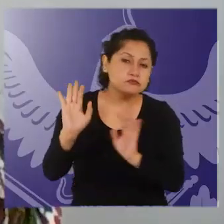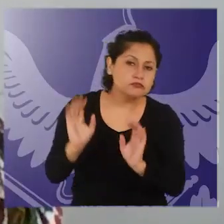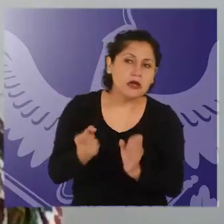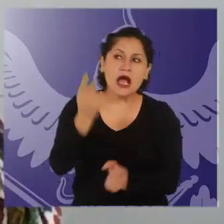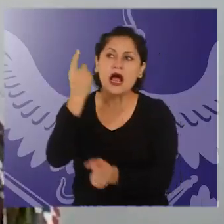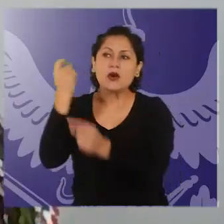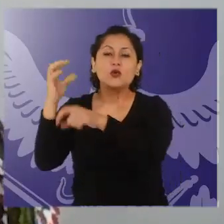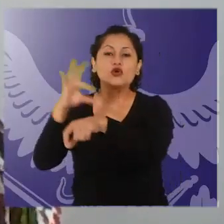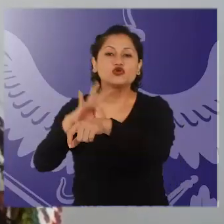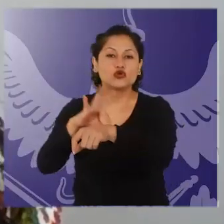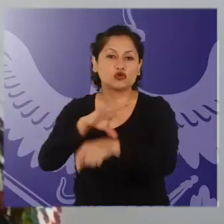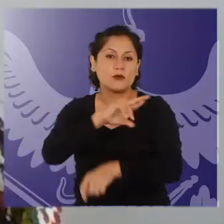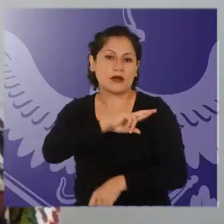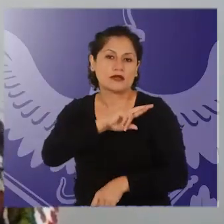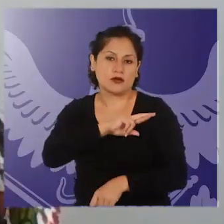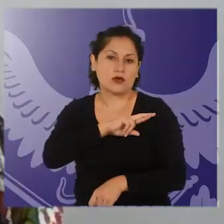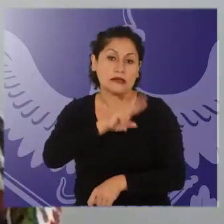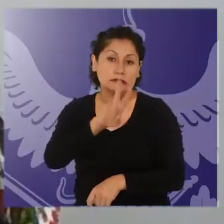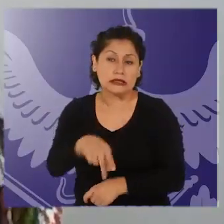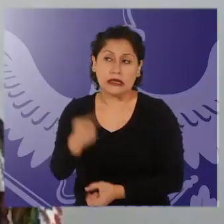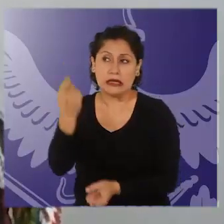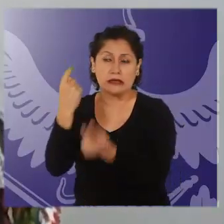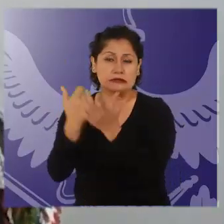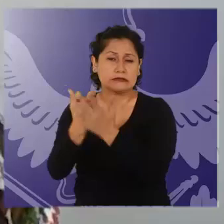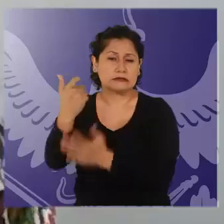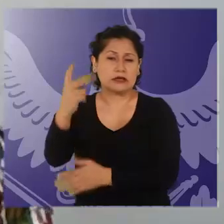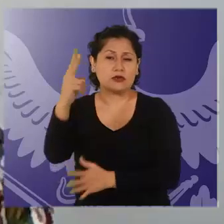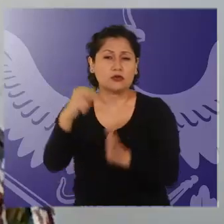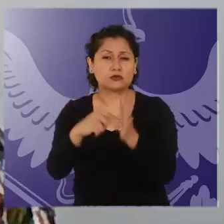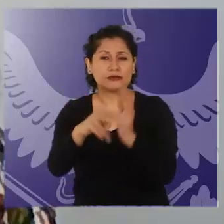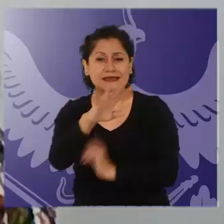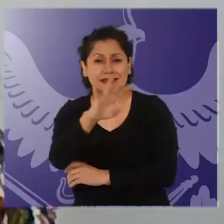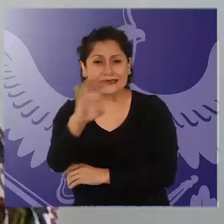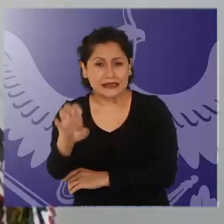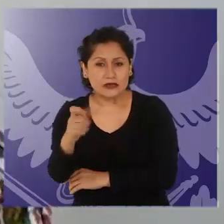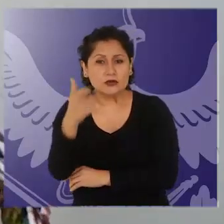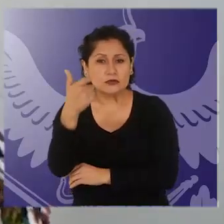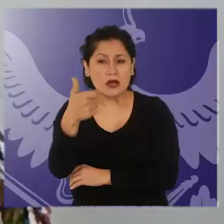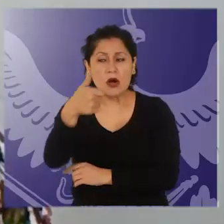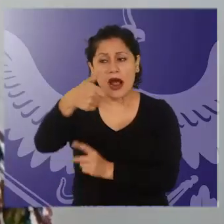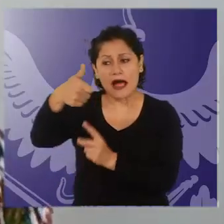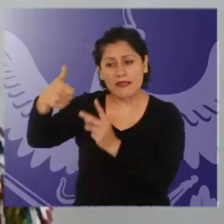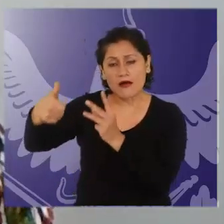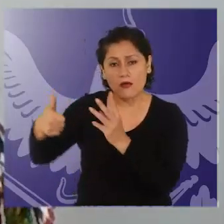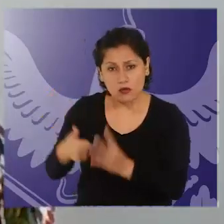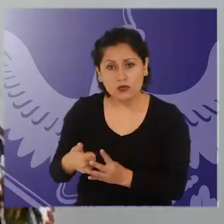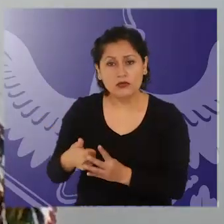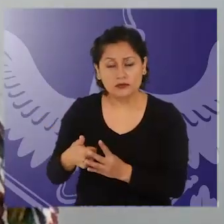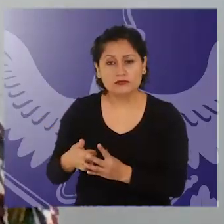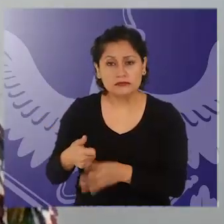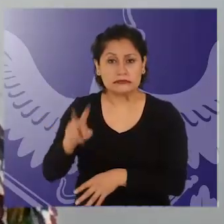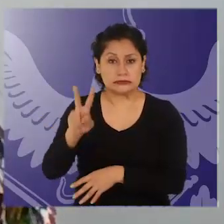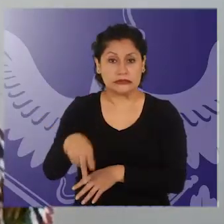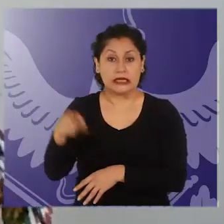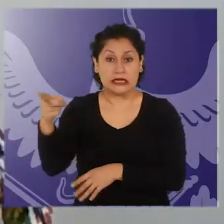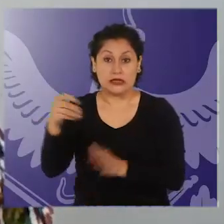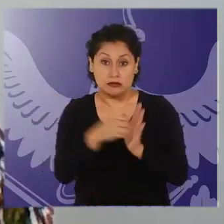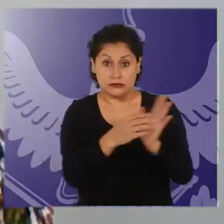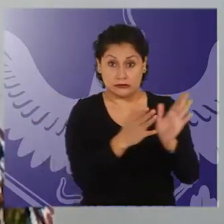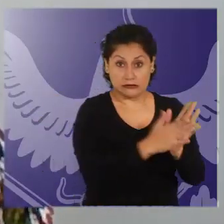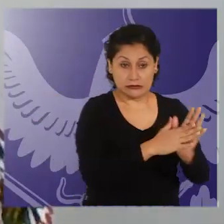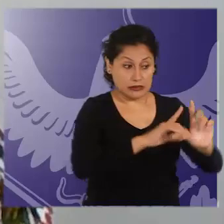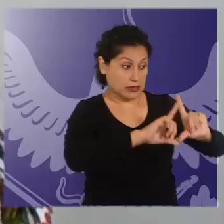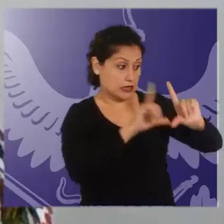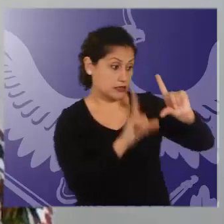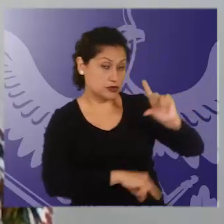médicos particulares a costos que oscilaban en un principio hasta 2,500 pesos por prueba y que no necesariamente se